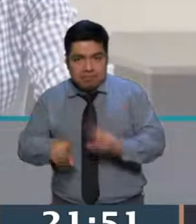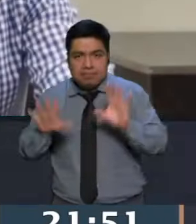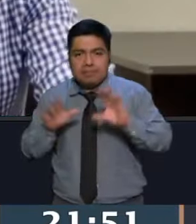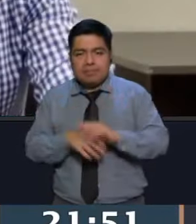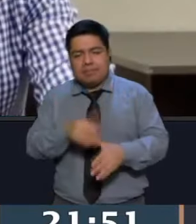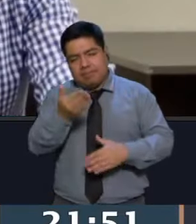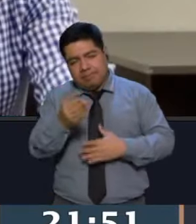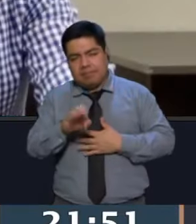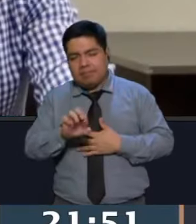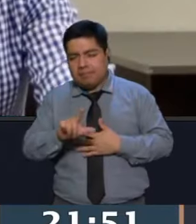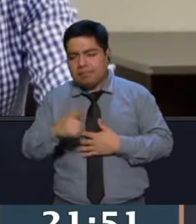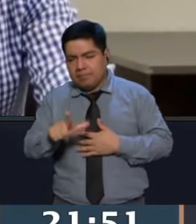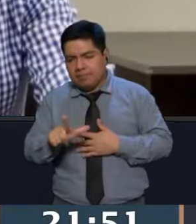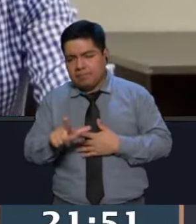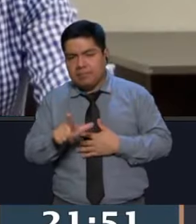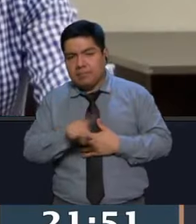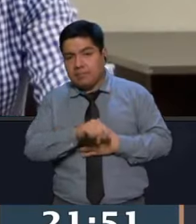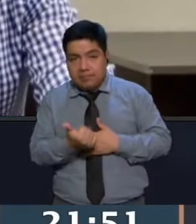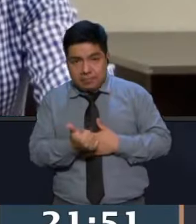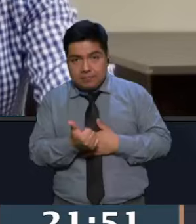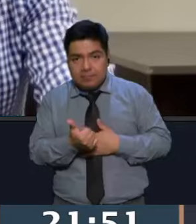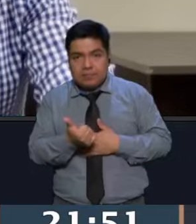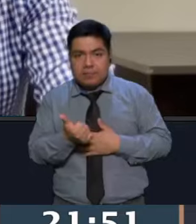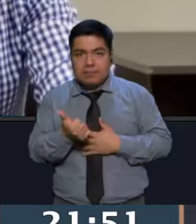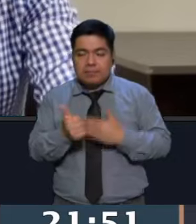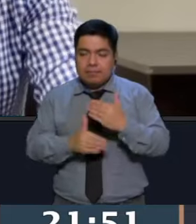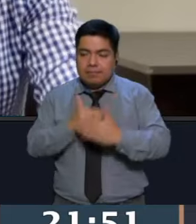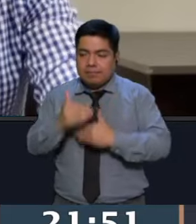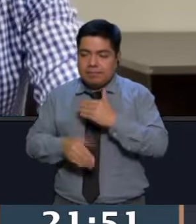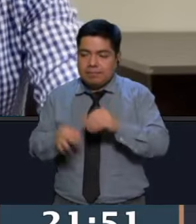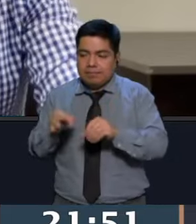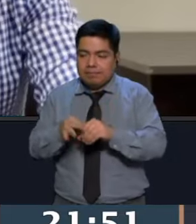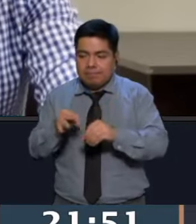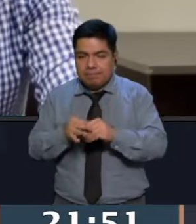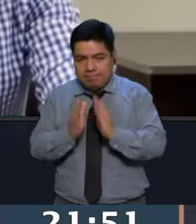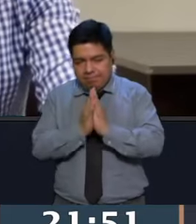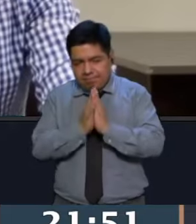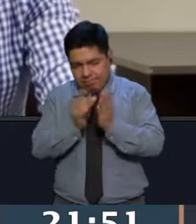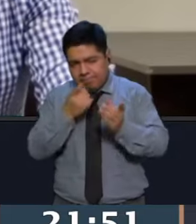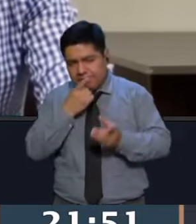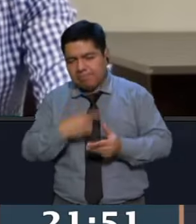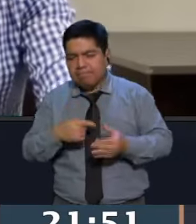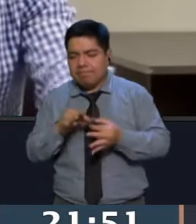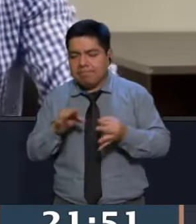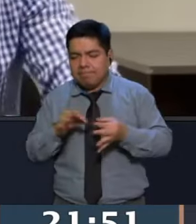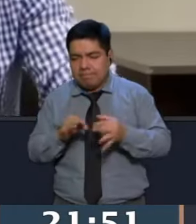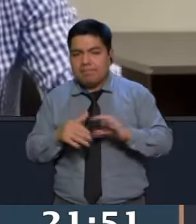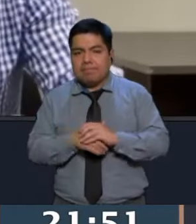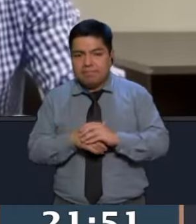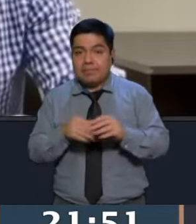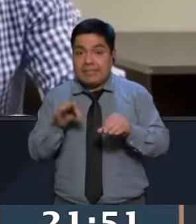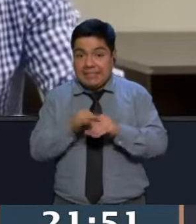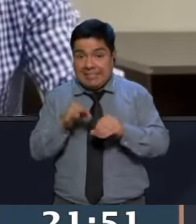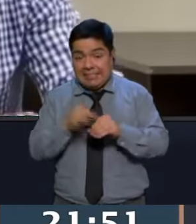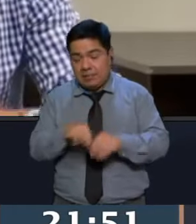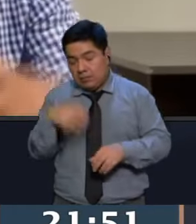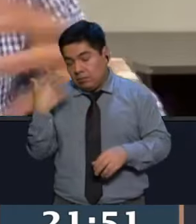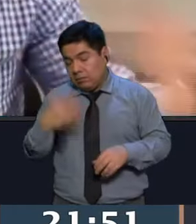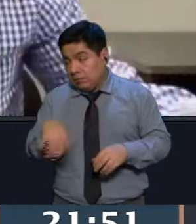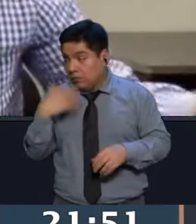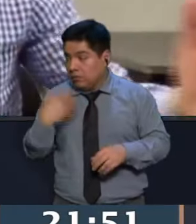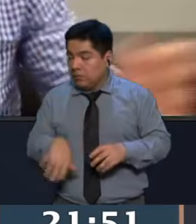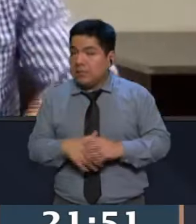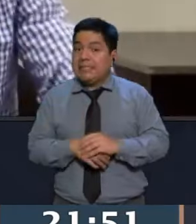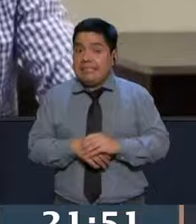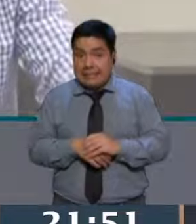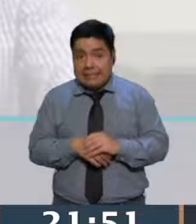etcétera. Así es. Pero bueno, Miguel, hay también infodemia referente al proceso electoral. Cuéntanos. La infodemia con el proceso electoral